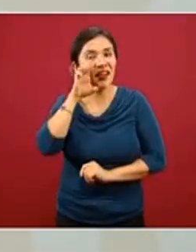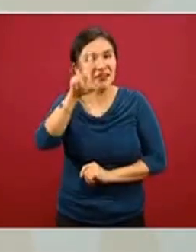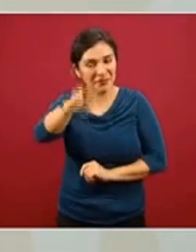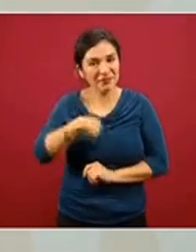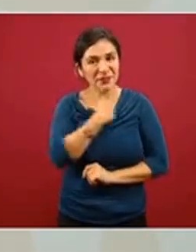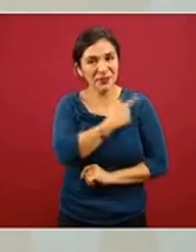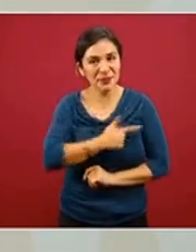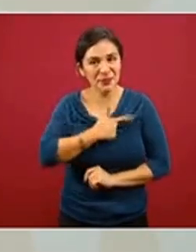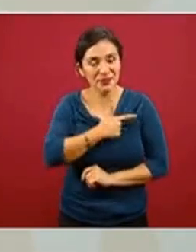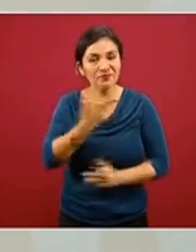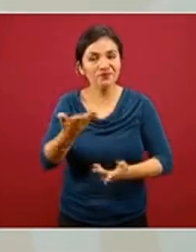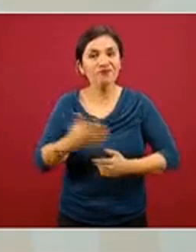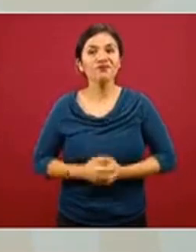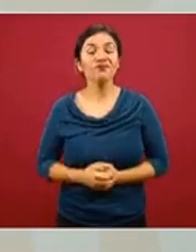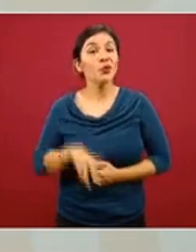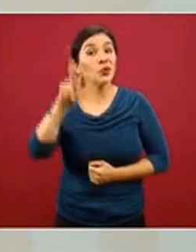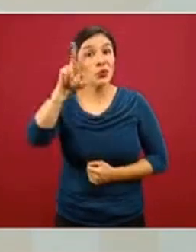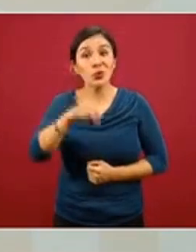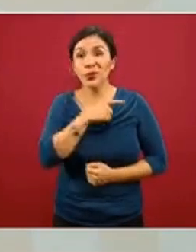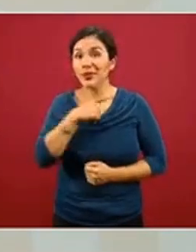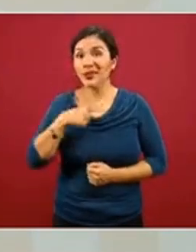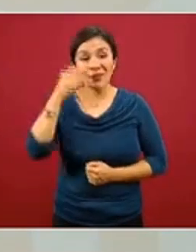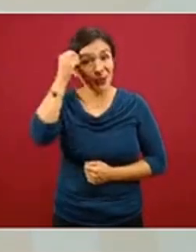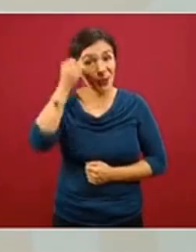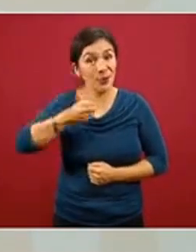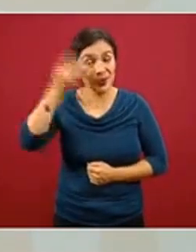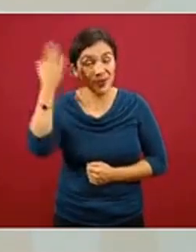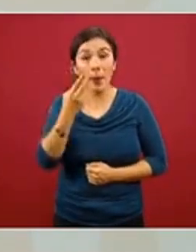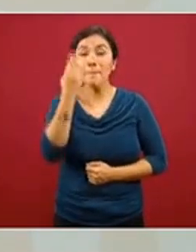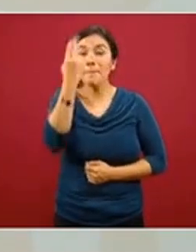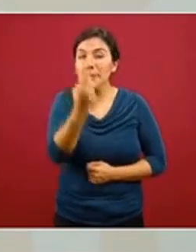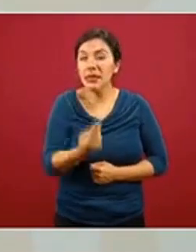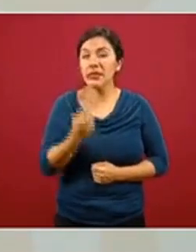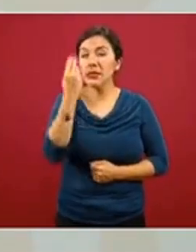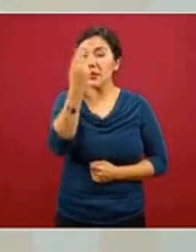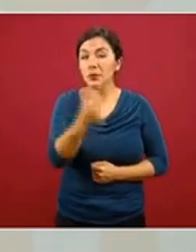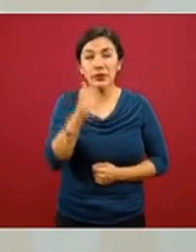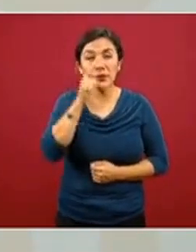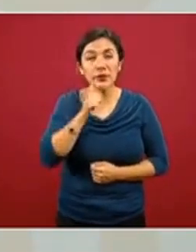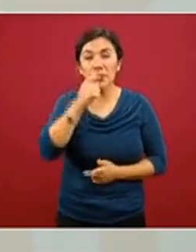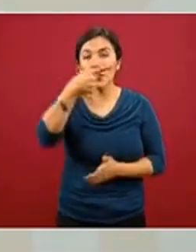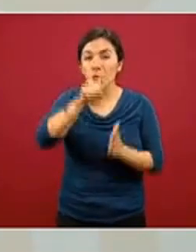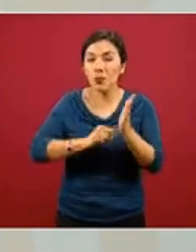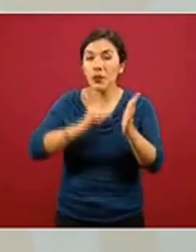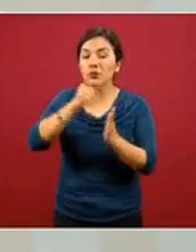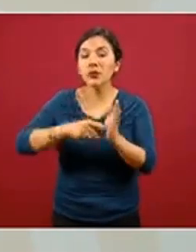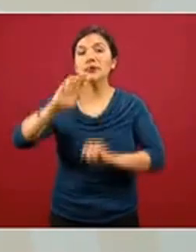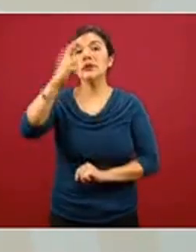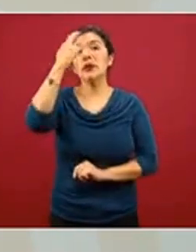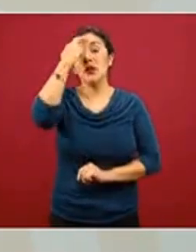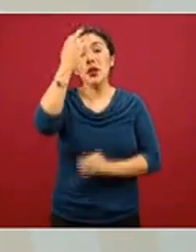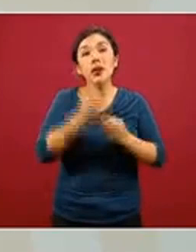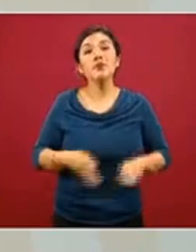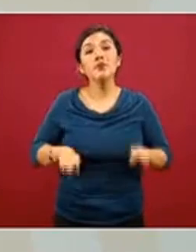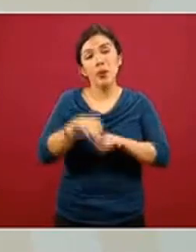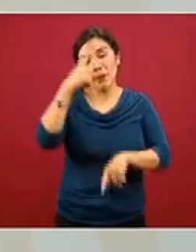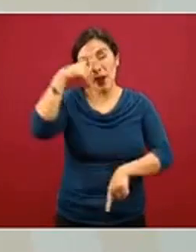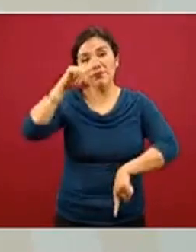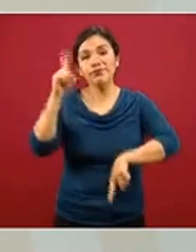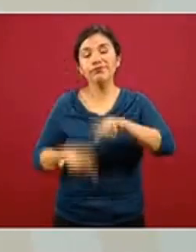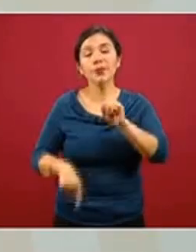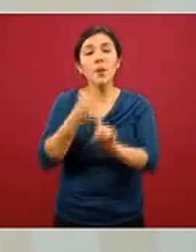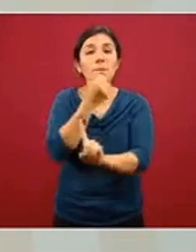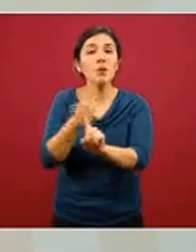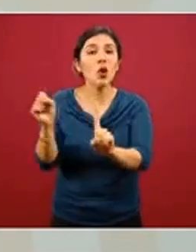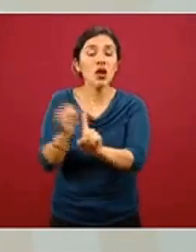gusto. Entonces, no lo olvidemos, 25 de los meses, hay que recordar la importancia de eliminar la